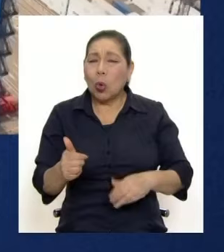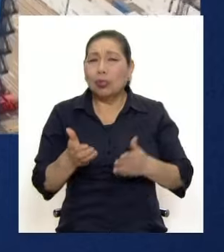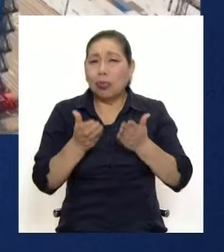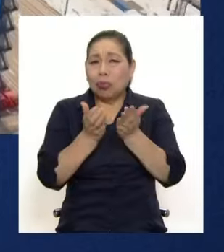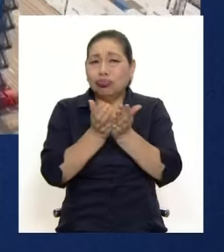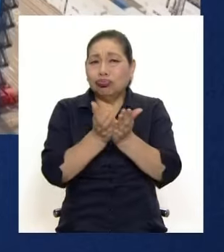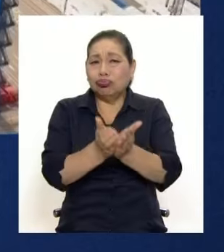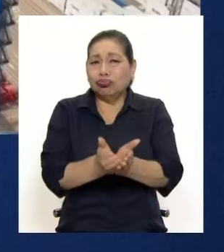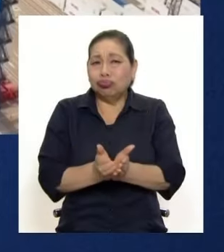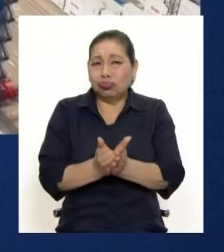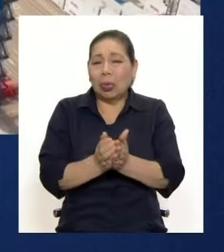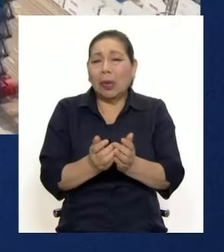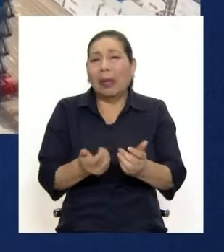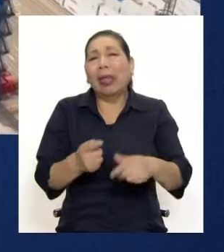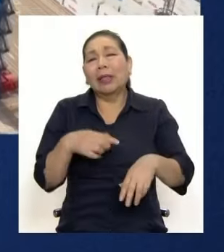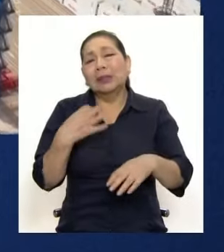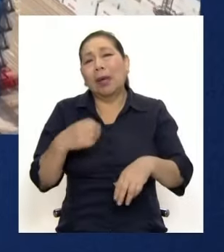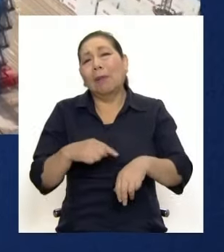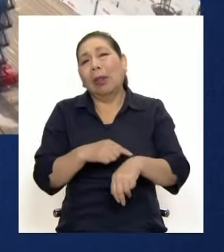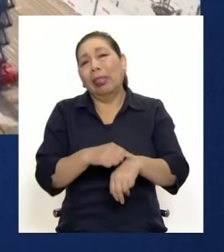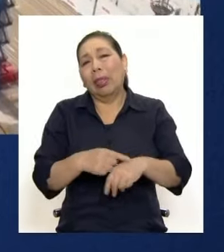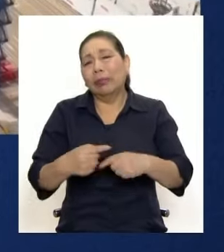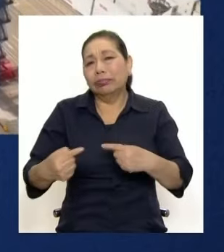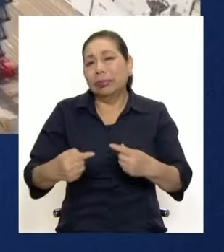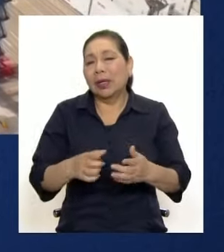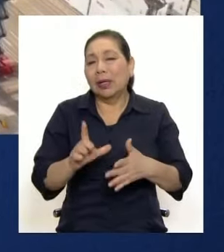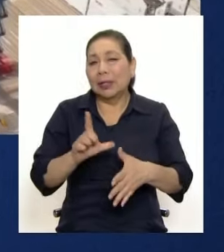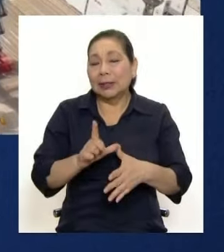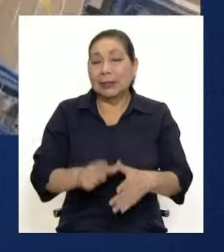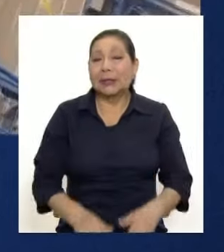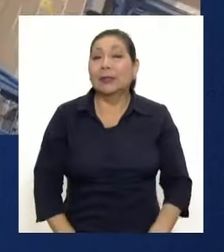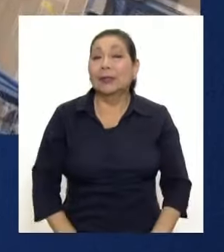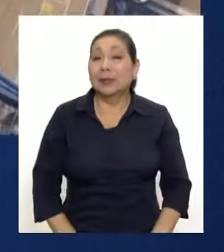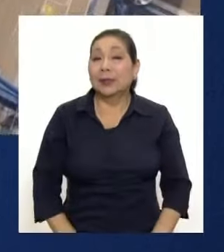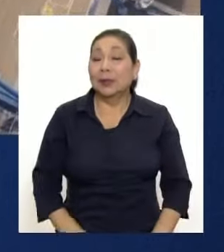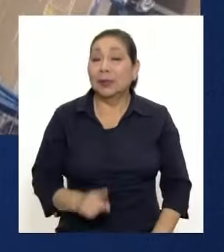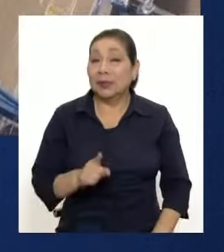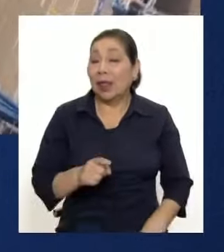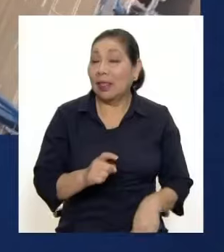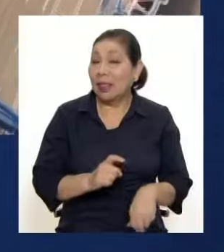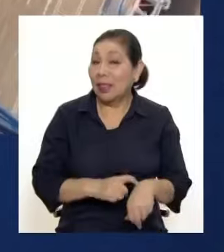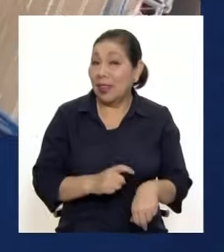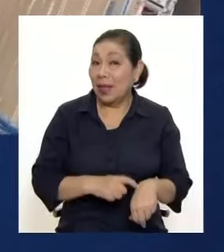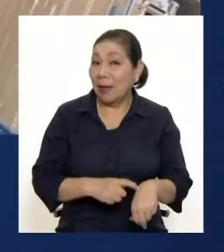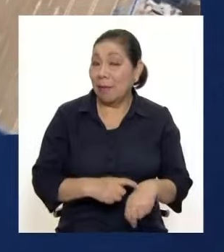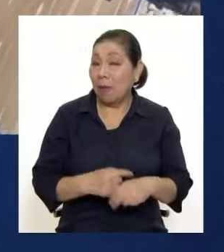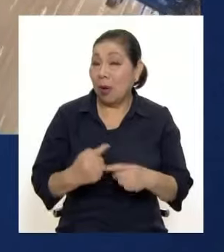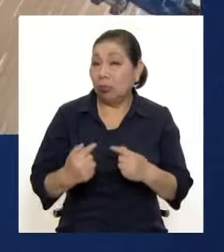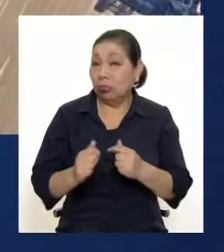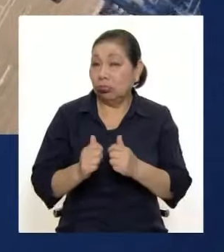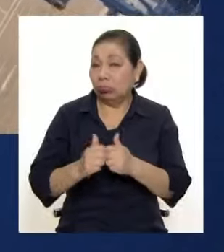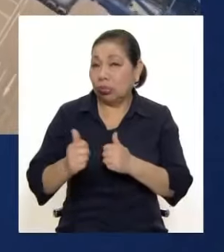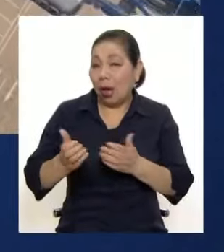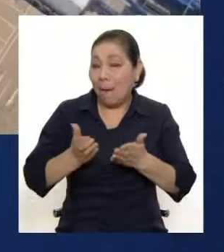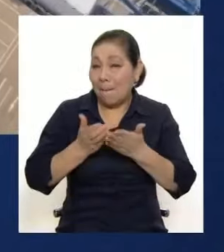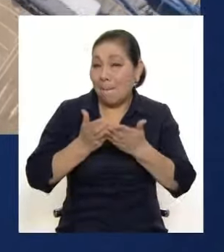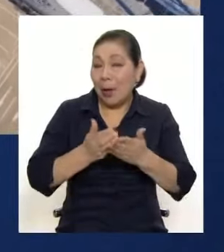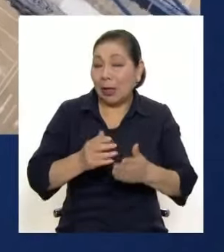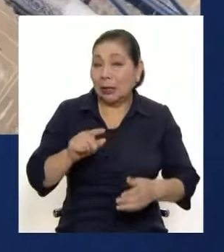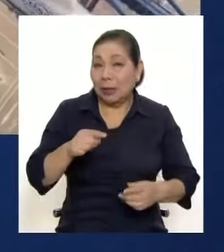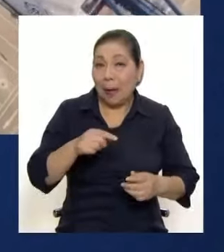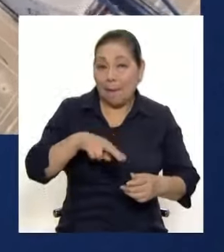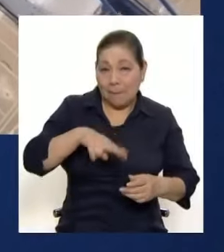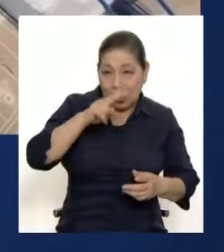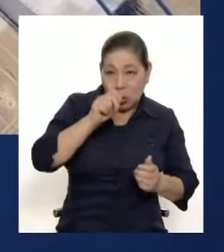puertos eh con los cuales se compite a nivel latinoamérica usted estaba señalando que el tiempo el distancia vía marítima con China